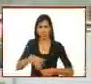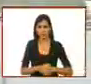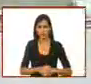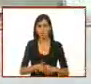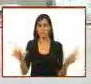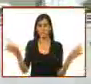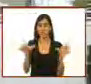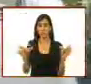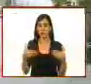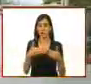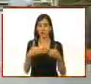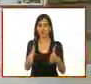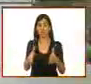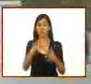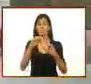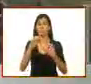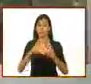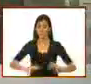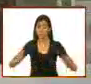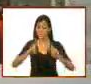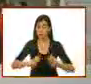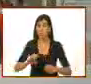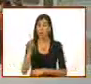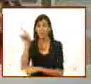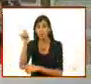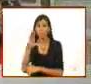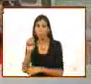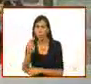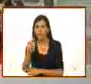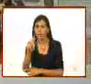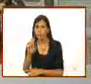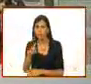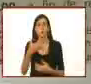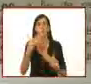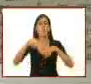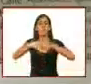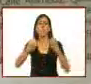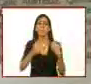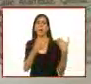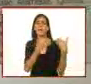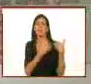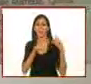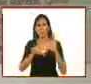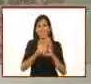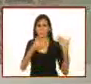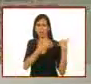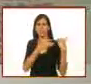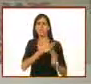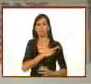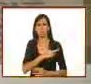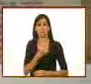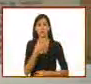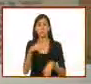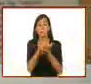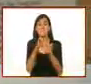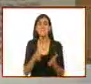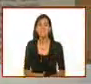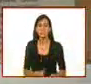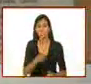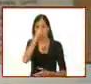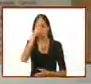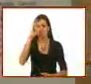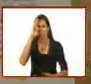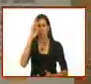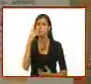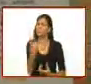La televisora tiene abiertos expedientes en Conatel por incumplimiento de la ley resorte. A juicio del ministro Cabello, no es suficiente.